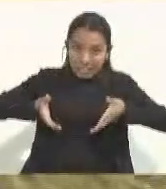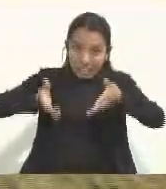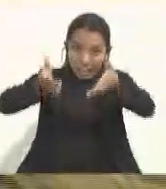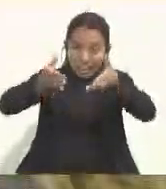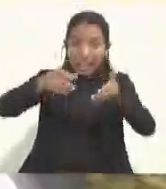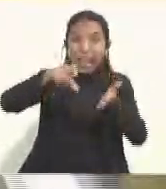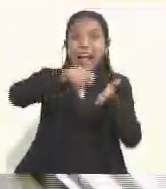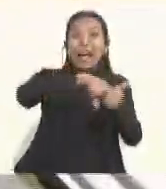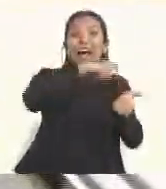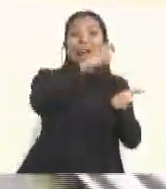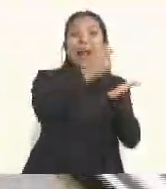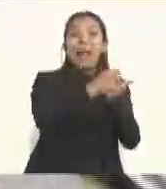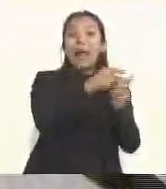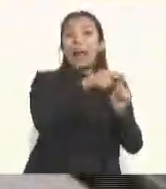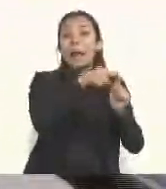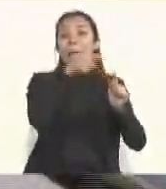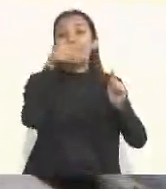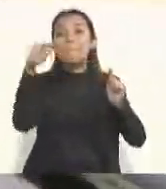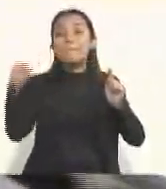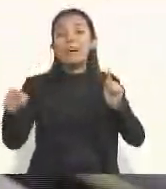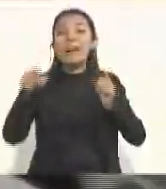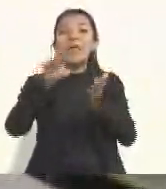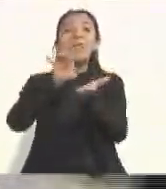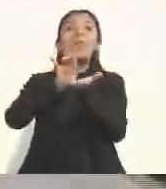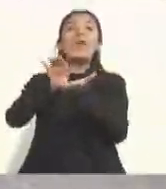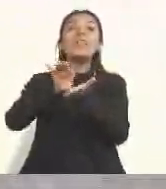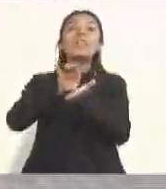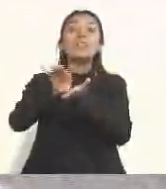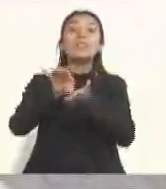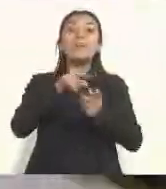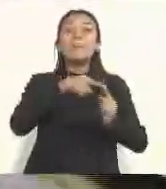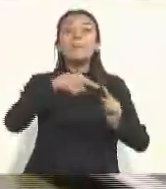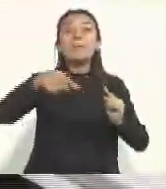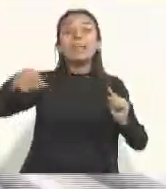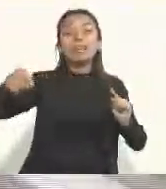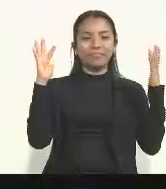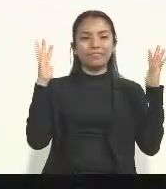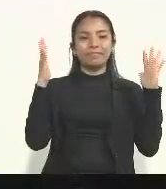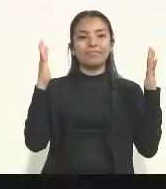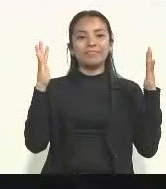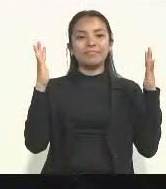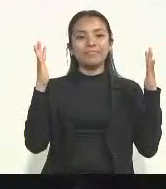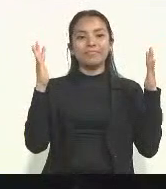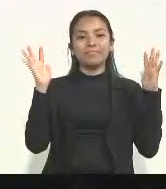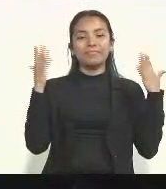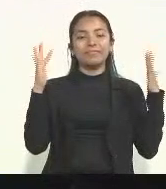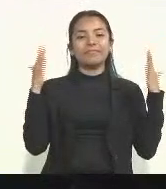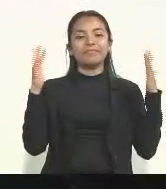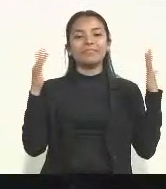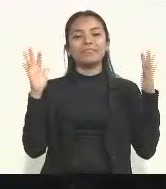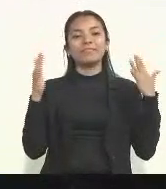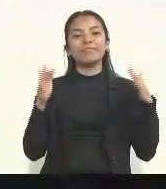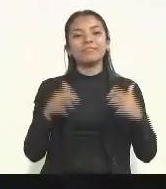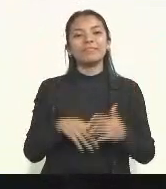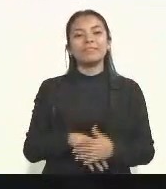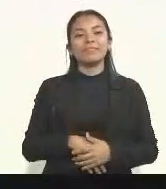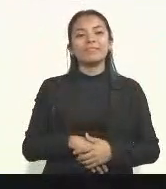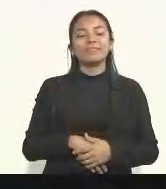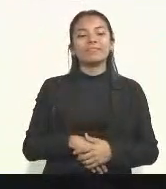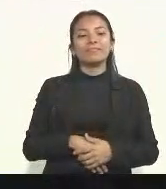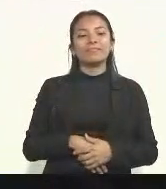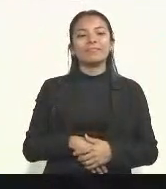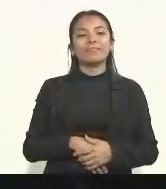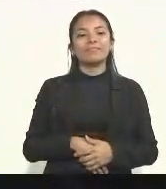segura para los automovilistas que diariamente circulan en dicha vía. En la recuperación de la imagen urbana, se realizó